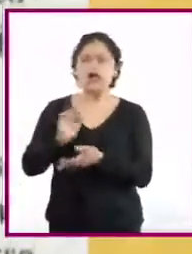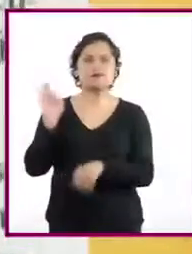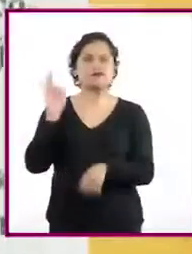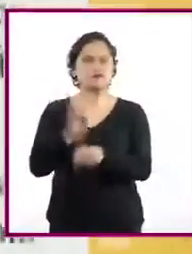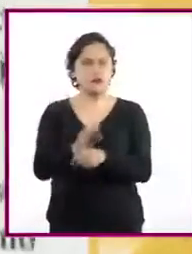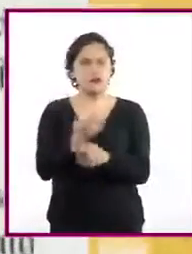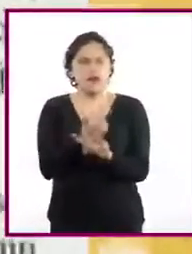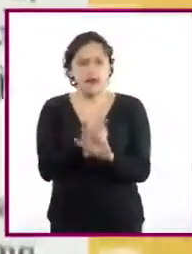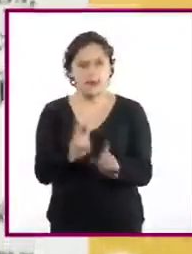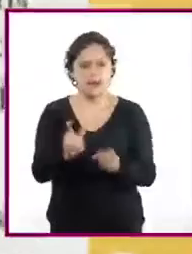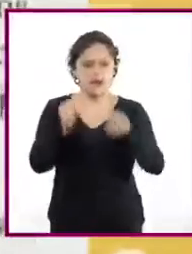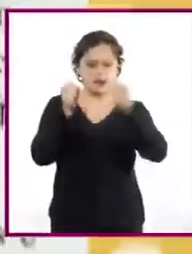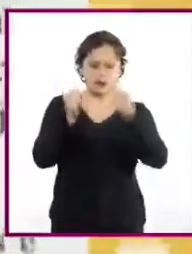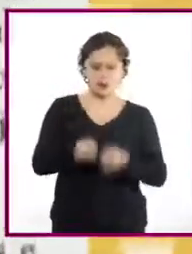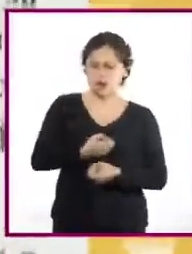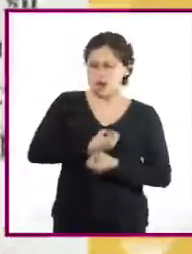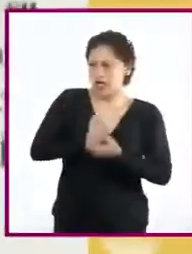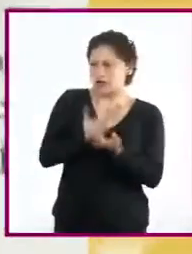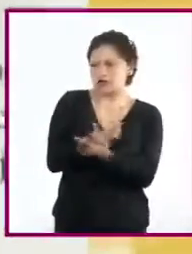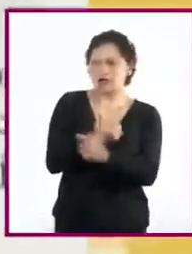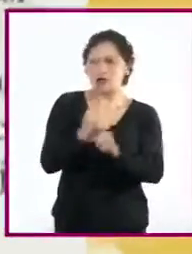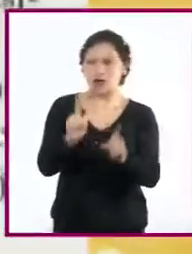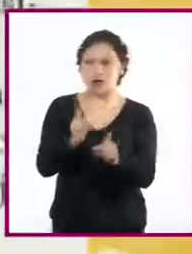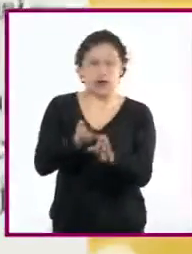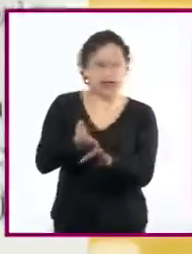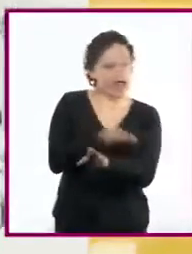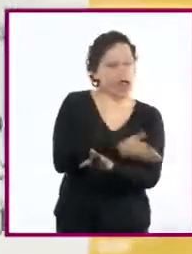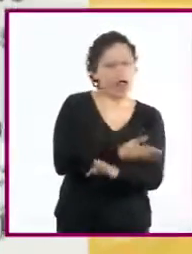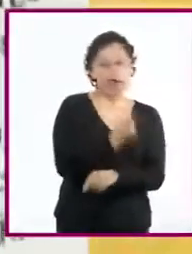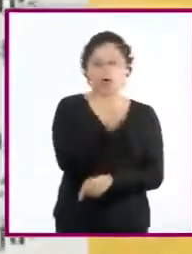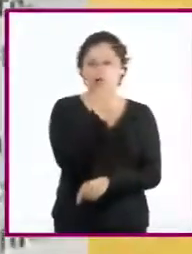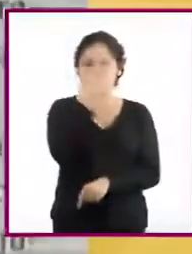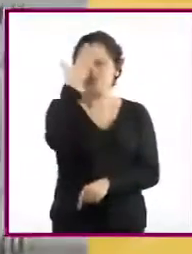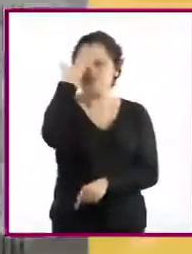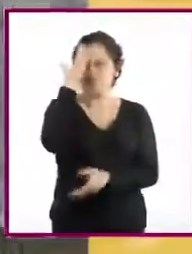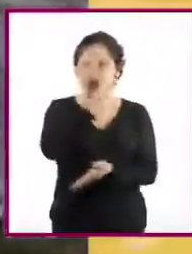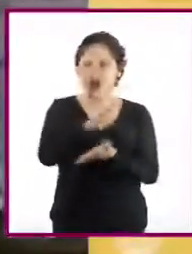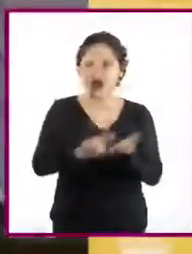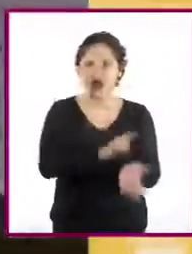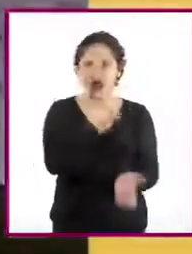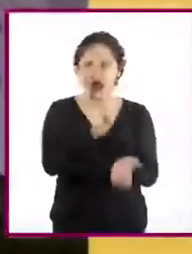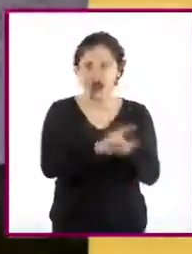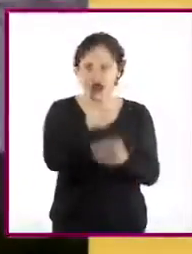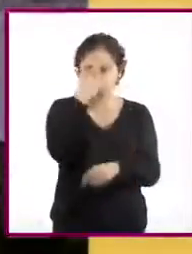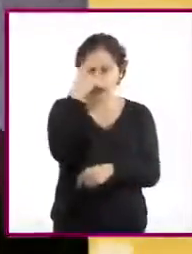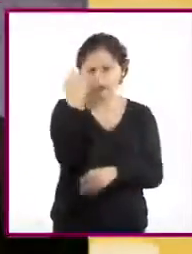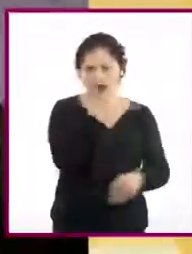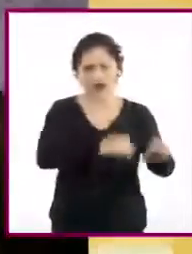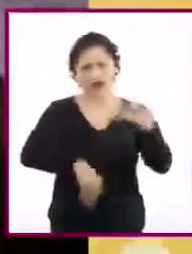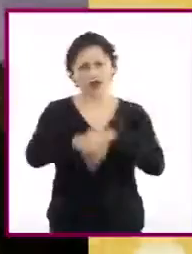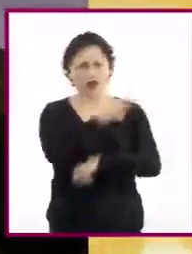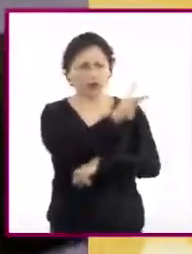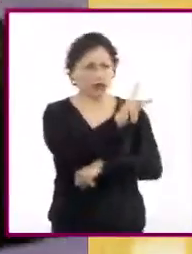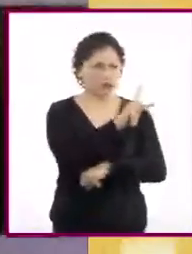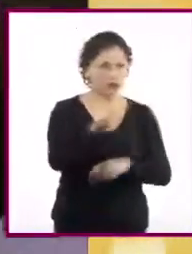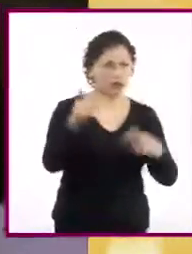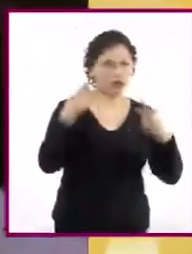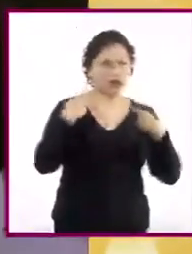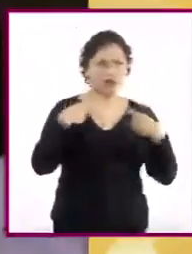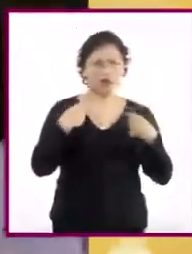y a la libre expresión, entre otras, hay una ley que establece la igualdad de todo individuo frente a nuestras leyes.